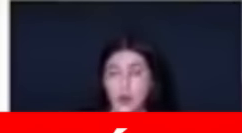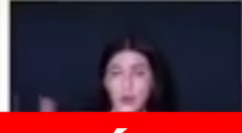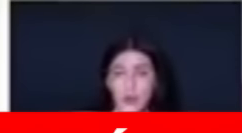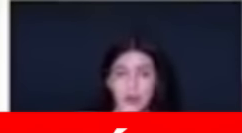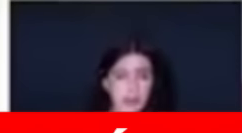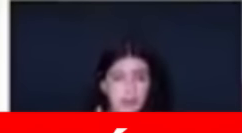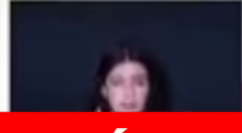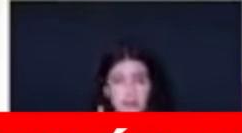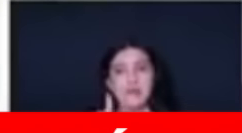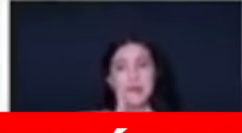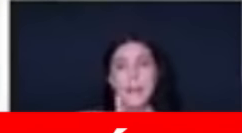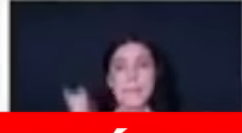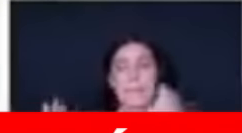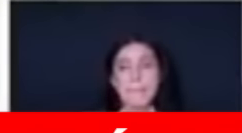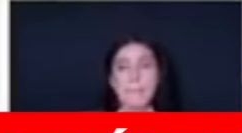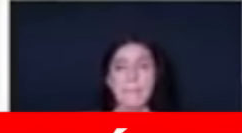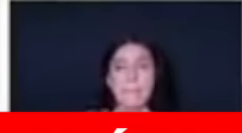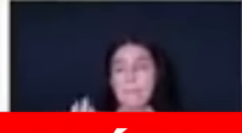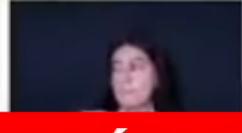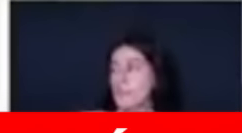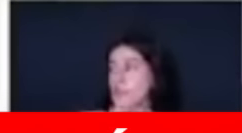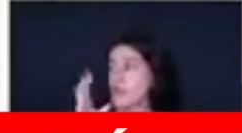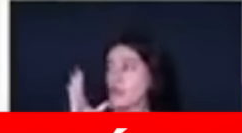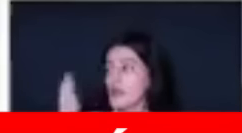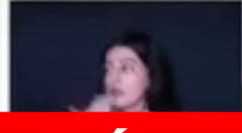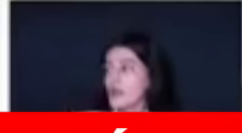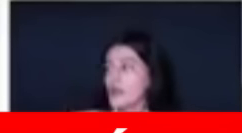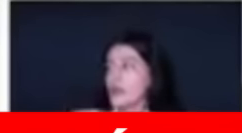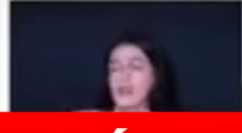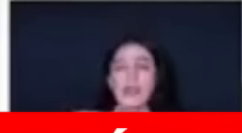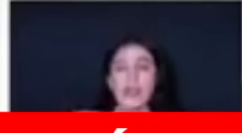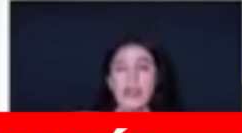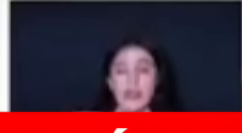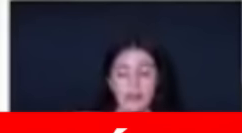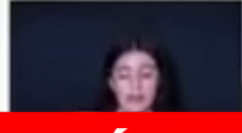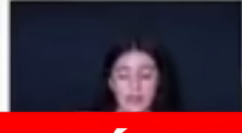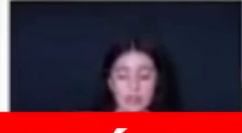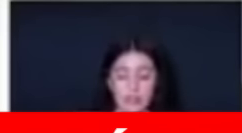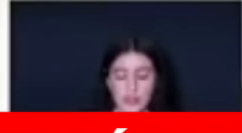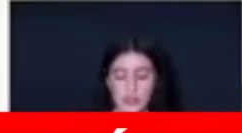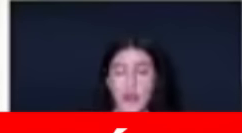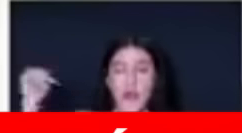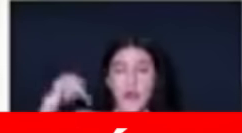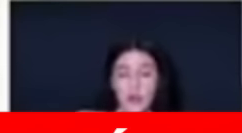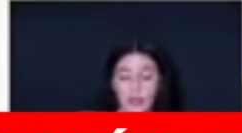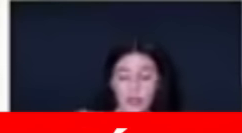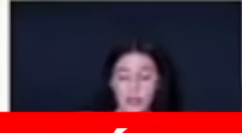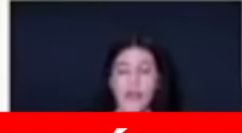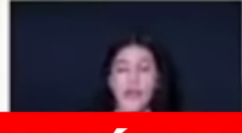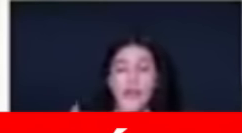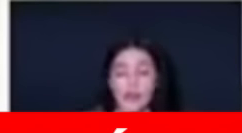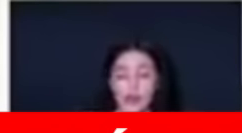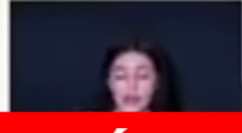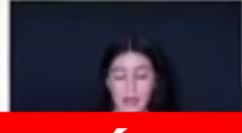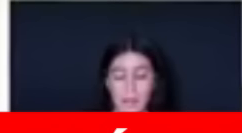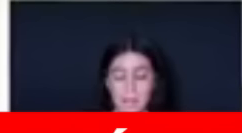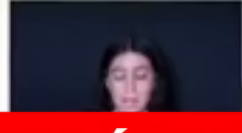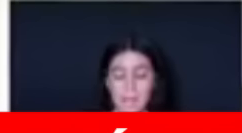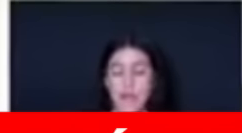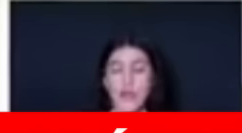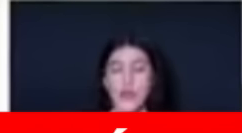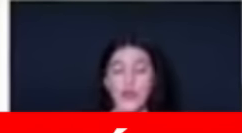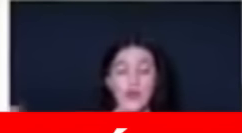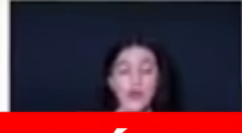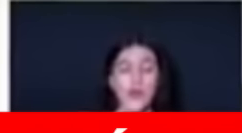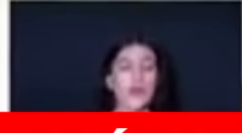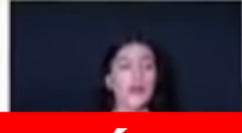que defiende a sus familias y que defiende su libertad. Lo que está hoy en juego no es una